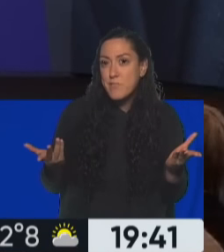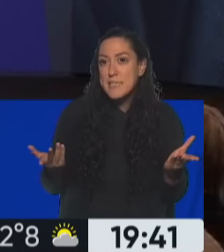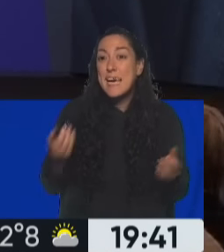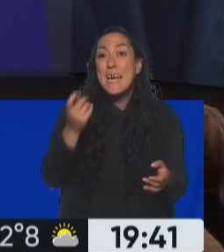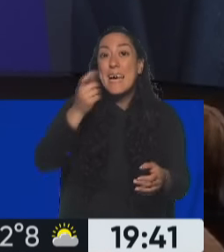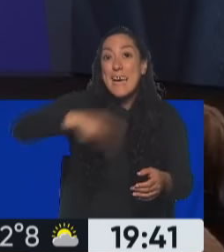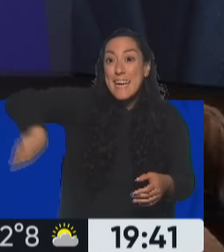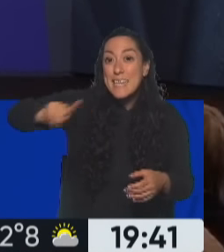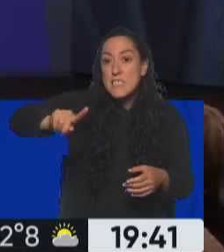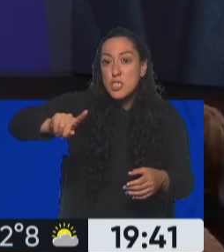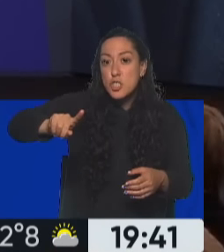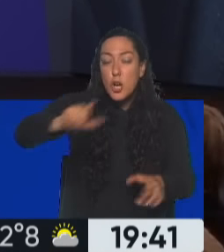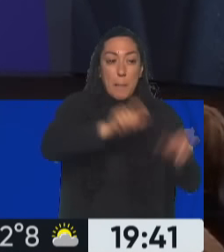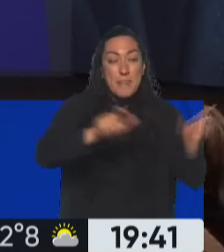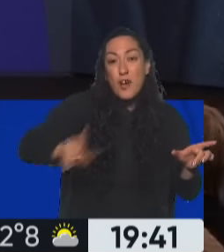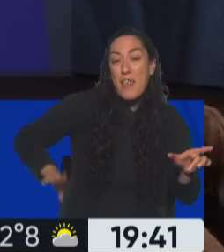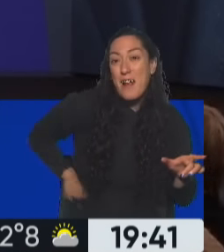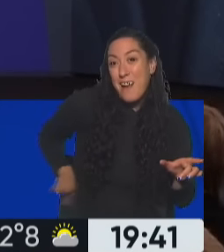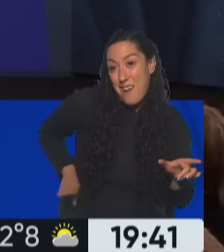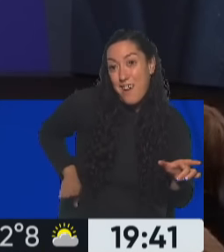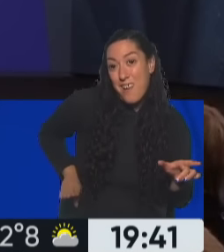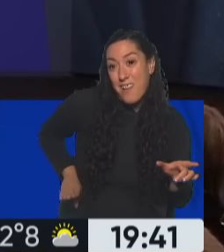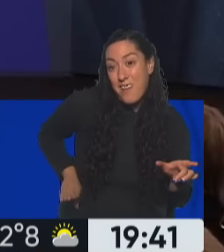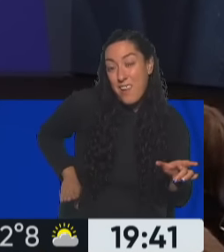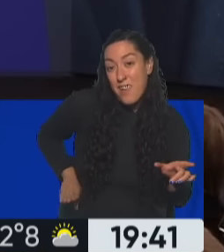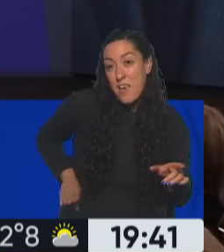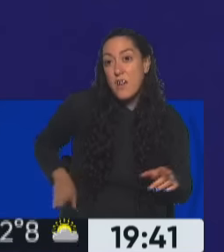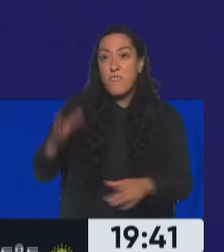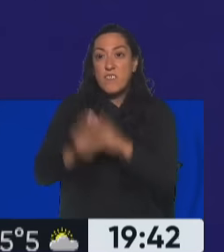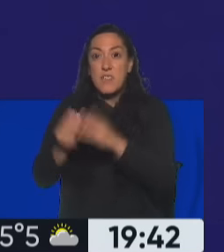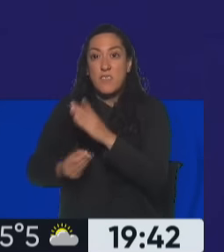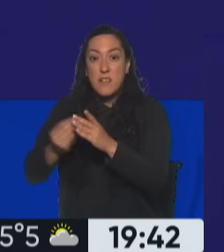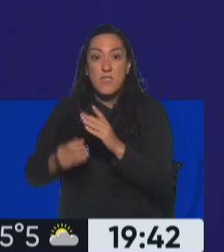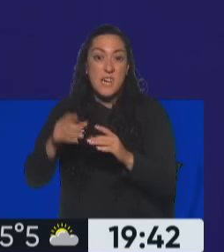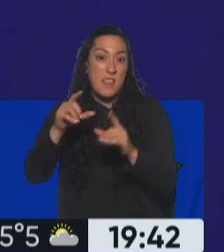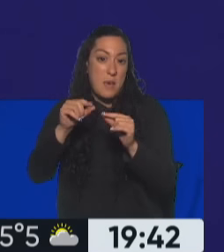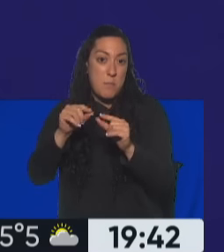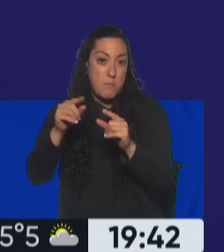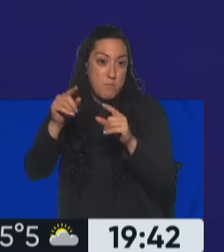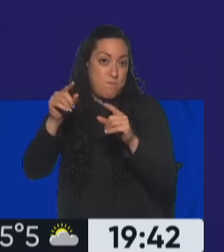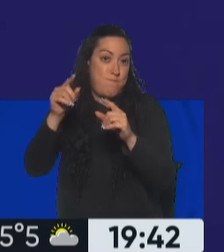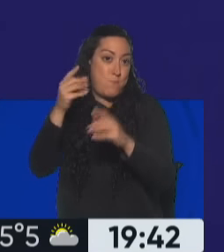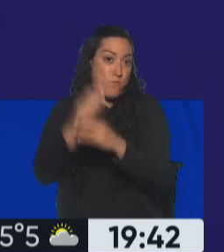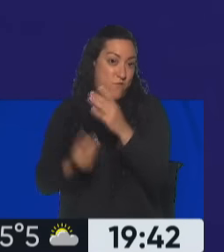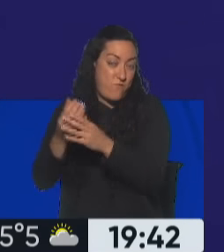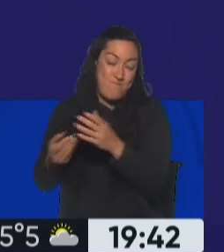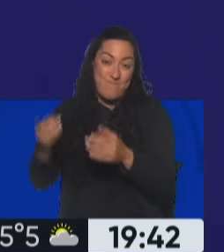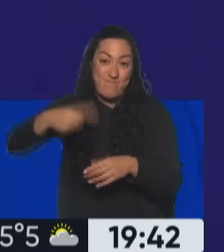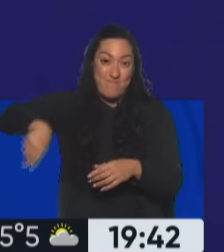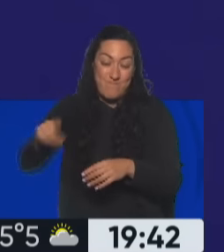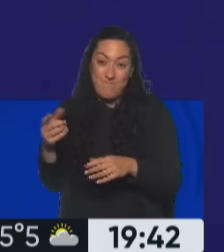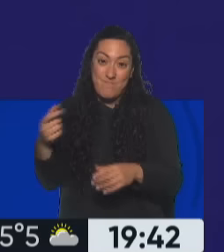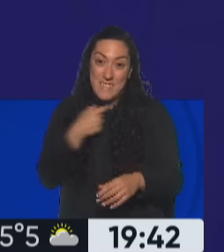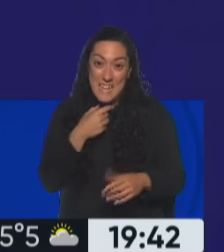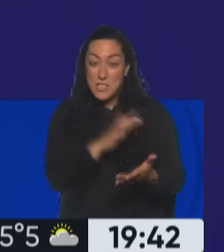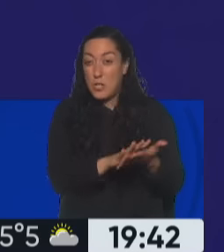licuar con el hambre de los argentinos sus errores de pronósticos, y es todo un tema. Hay en